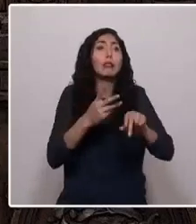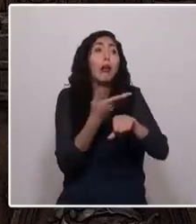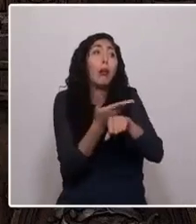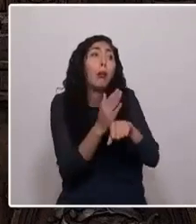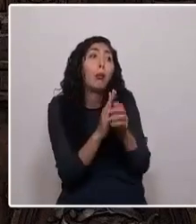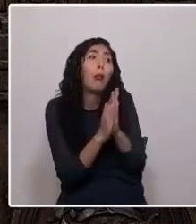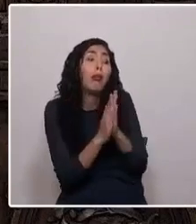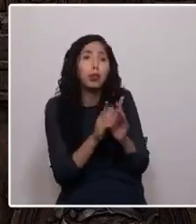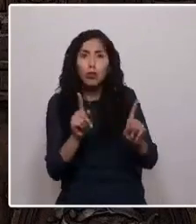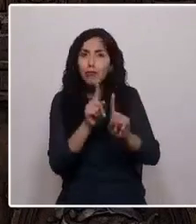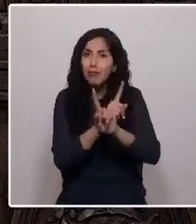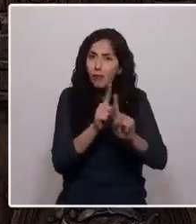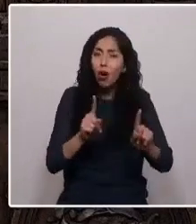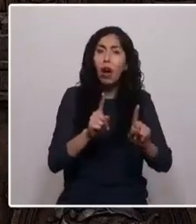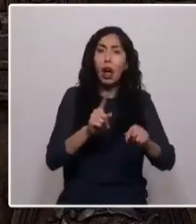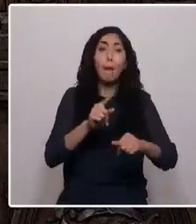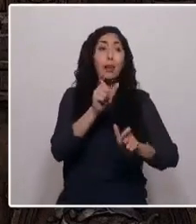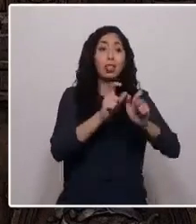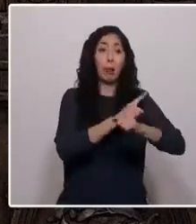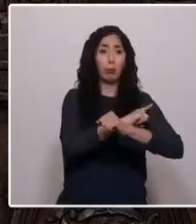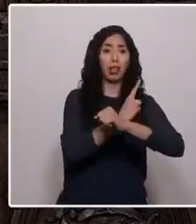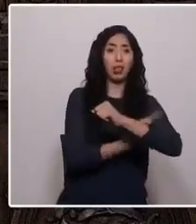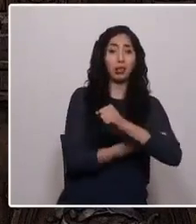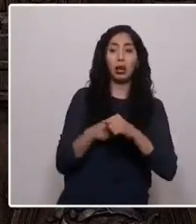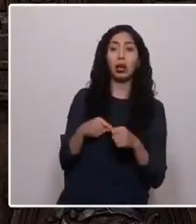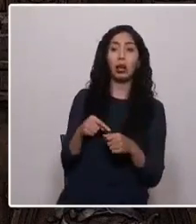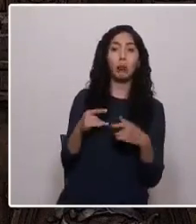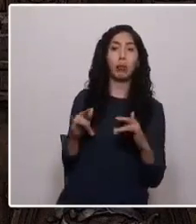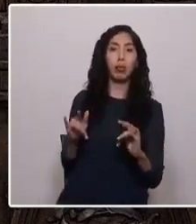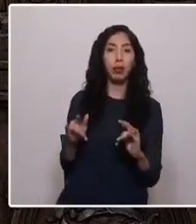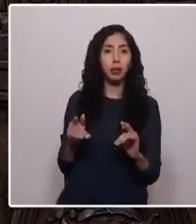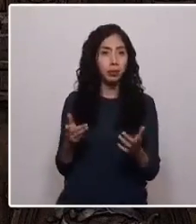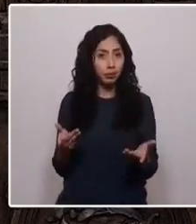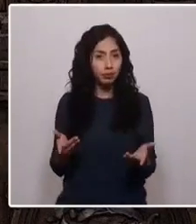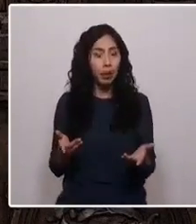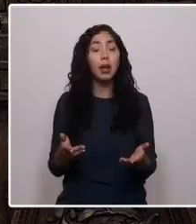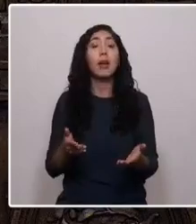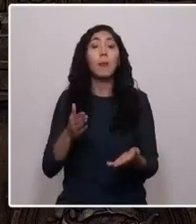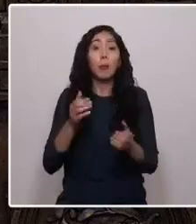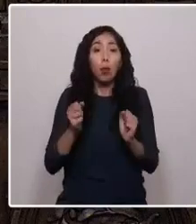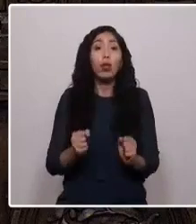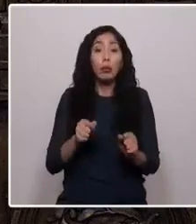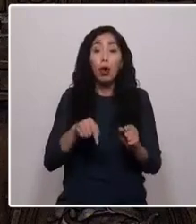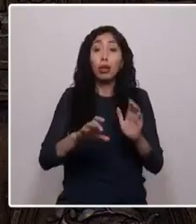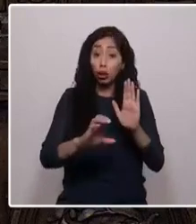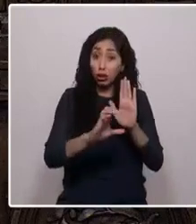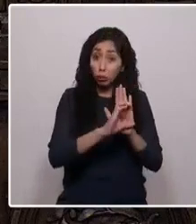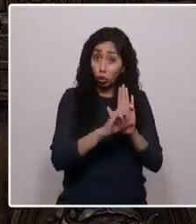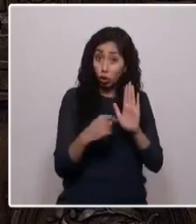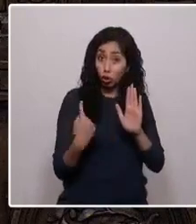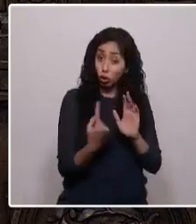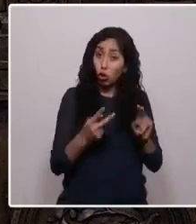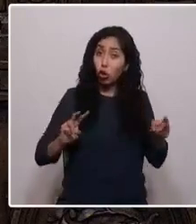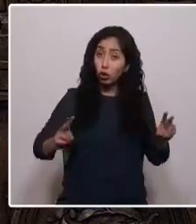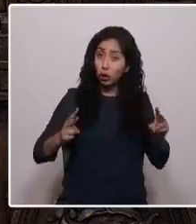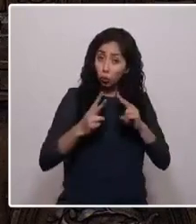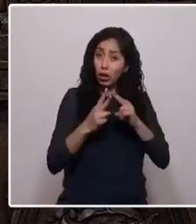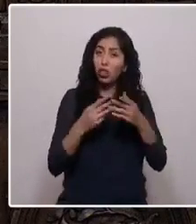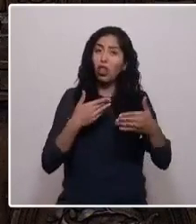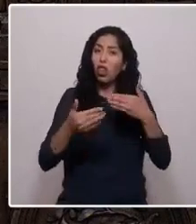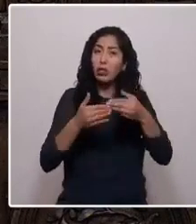arrancan de la mano de los poderosos estamos dispuesto a ello con esta constitución que estamos construyendo desde los territorios